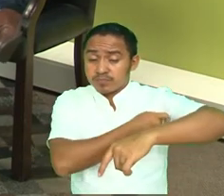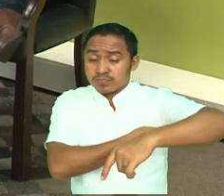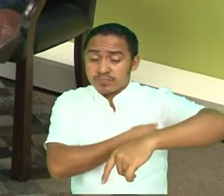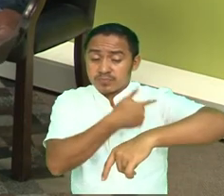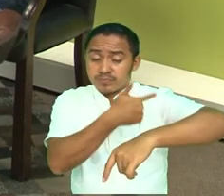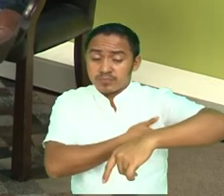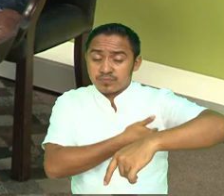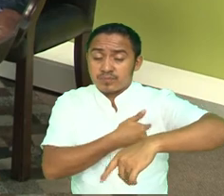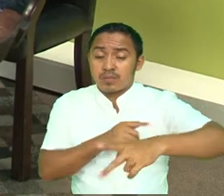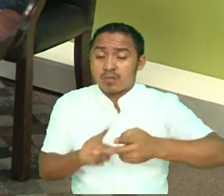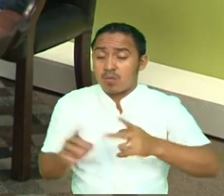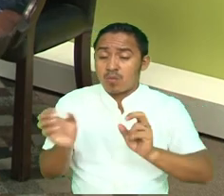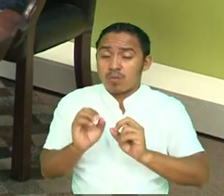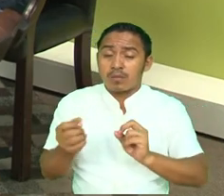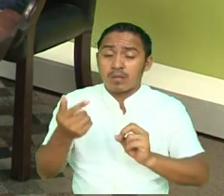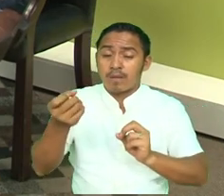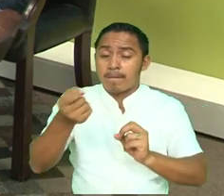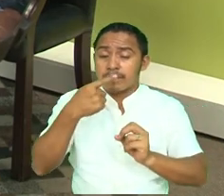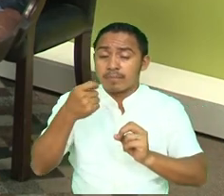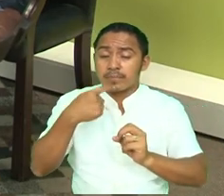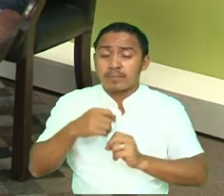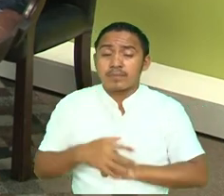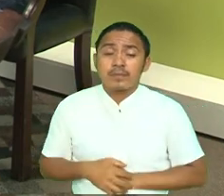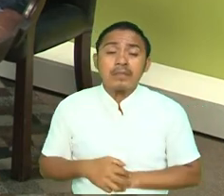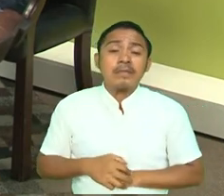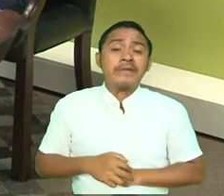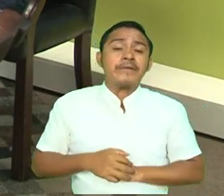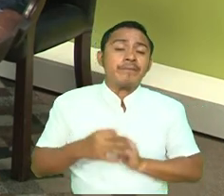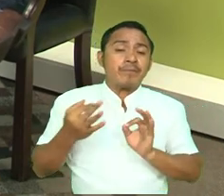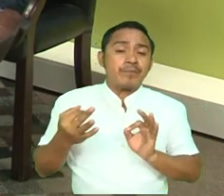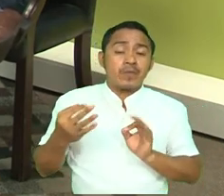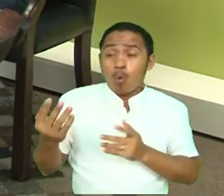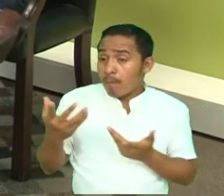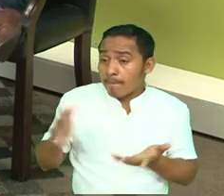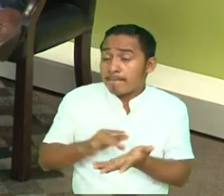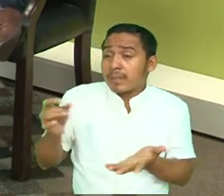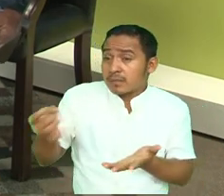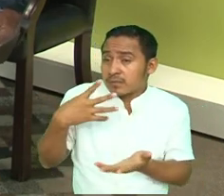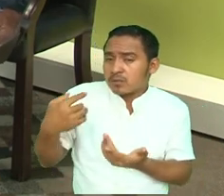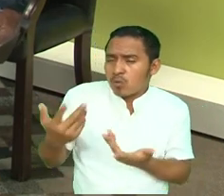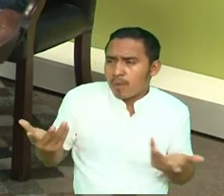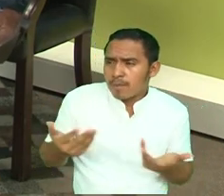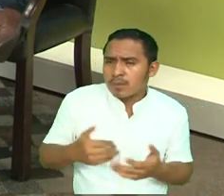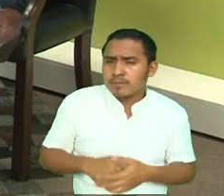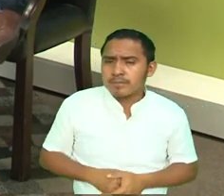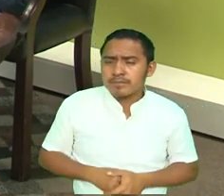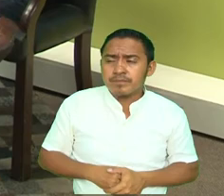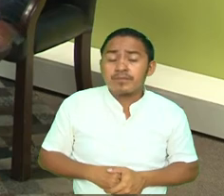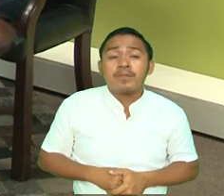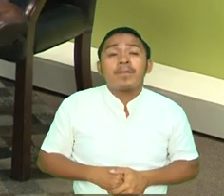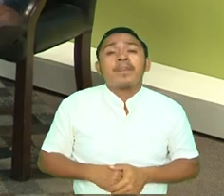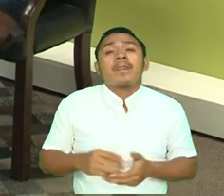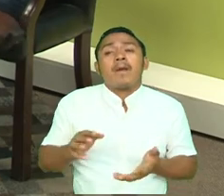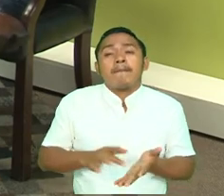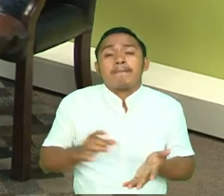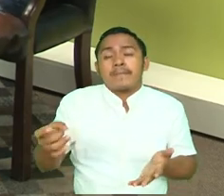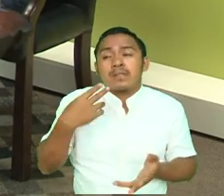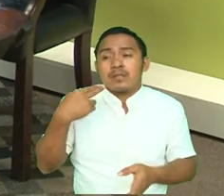incluso pastillas que ayudan a disminuir la producción de sudor. ¿Pastillas tomadas? Tomadas. ¿Cómo sí. qué tipo de pastillas? Esa pastilla se